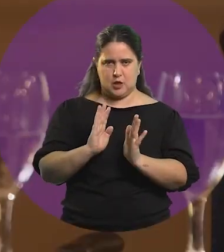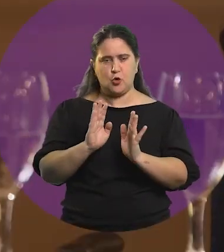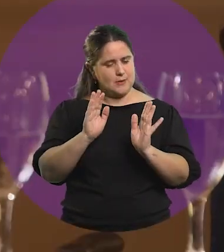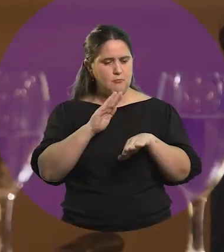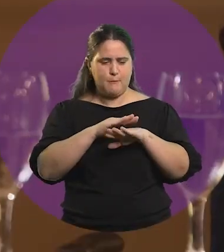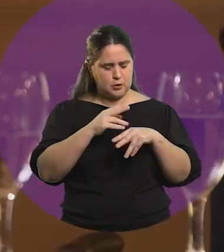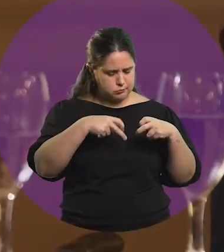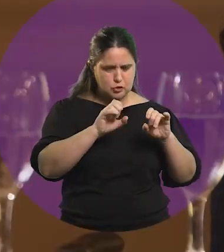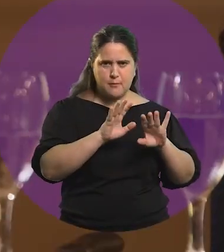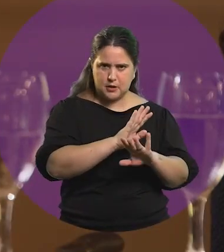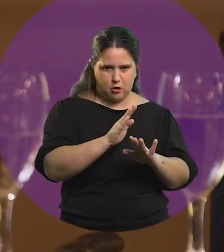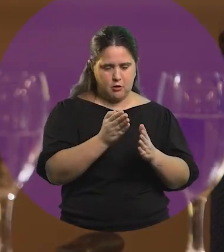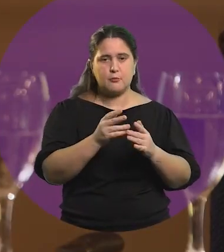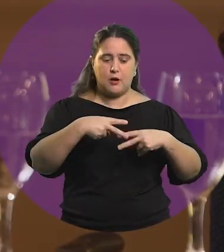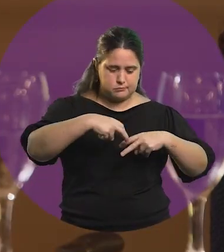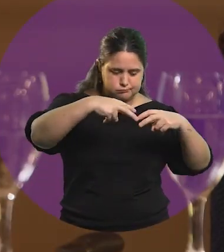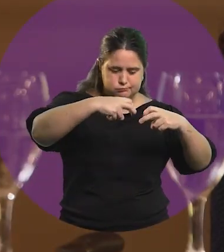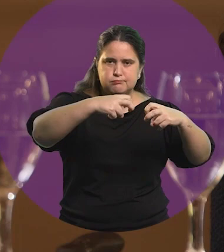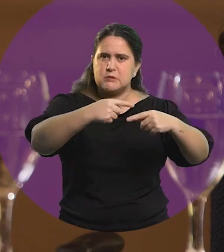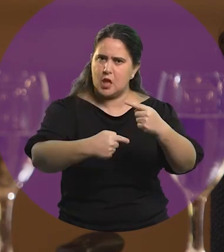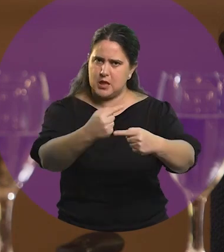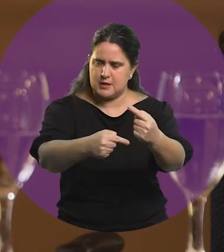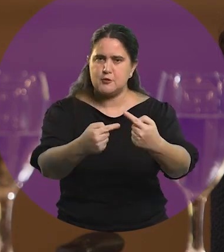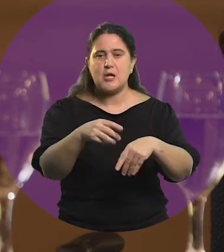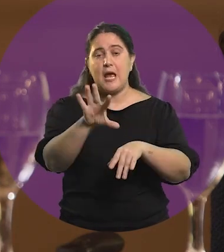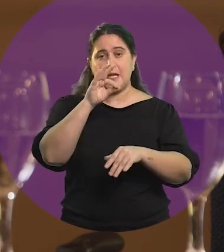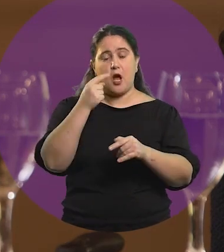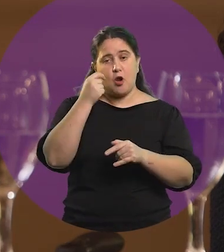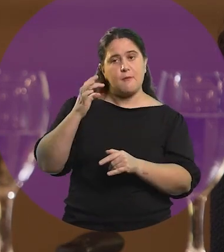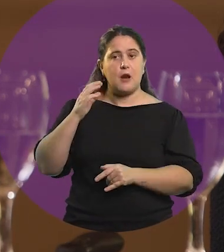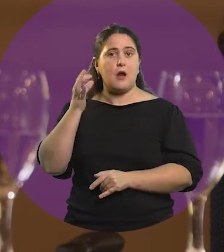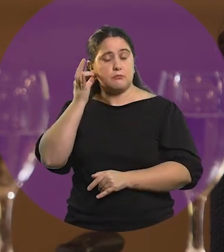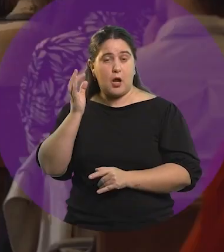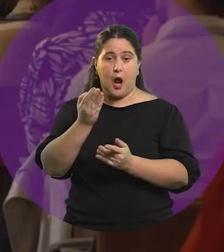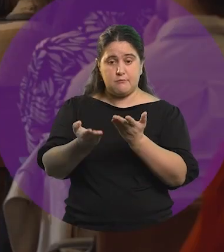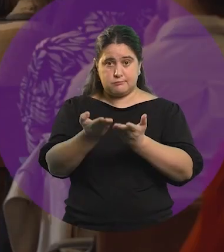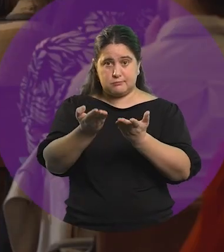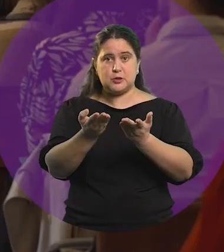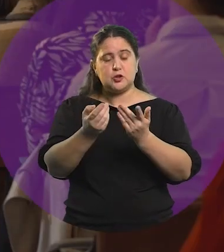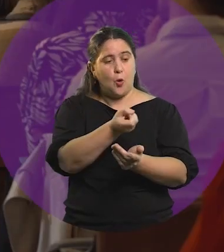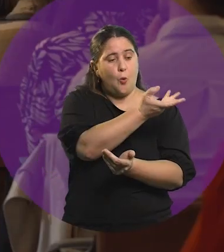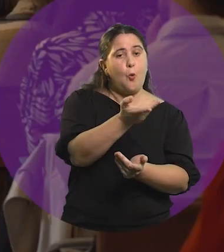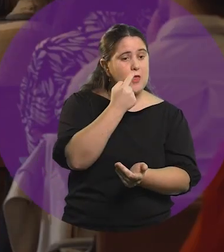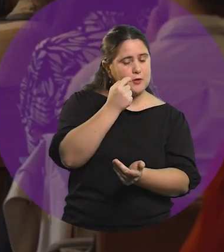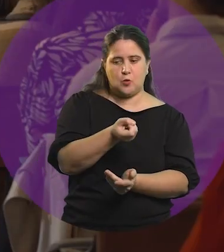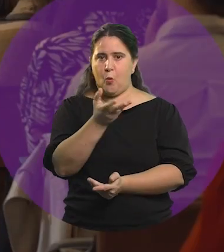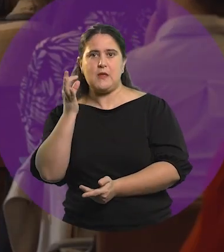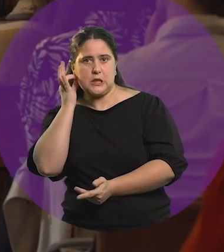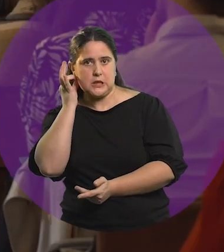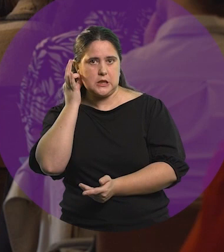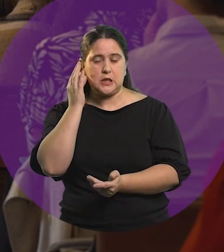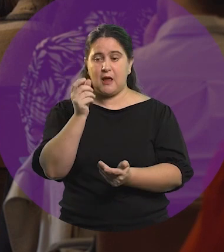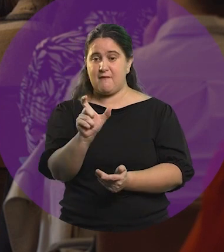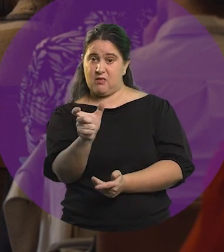una herramienta viva. Entonces, el indicador de brecha de género que elegimos, lo que mide es proporciones. Cuenta varones, cuenta niñas